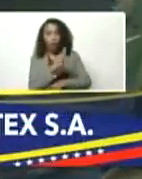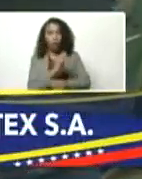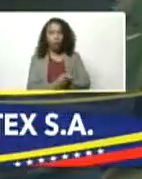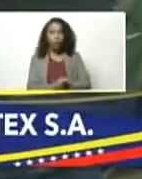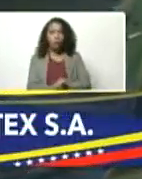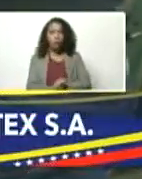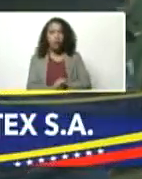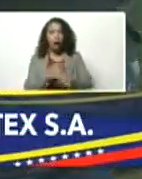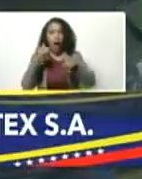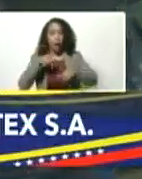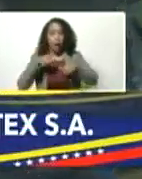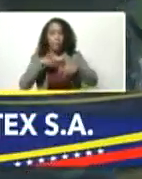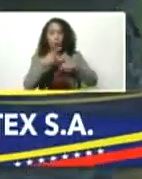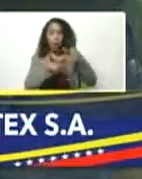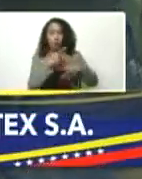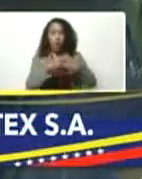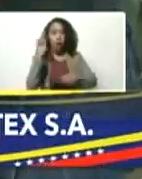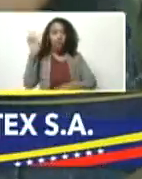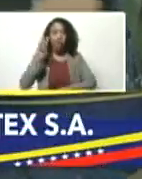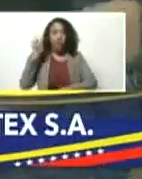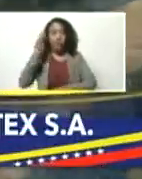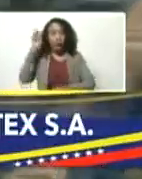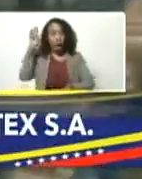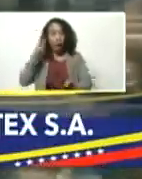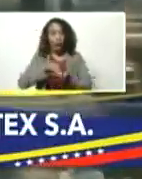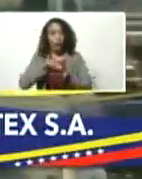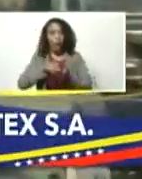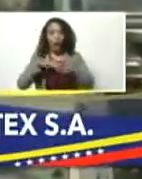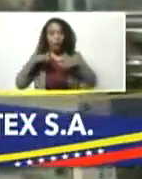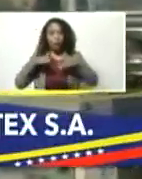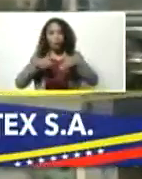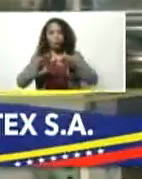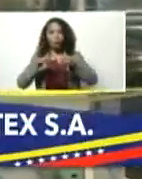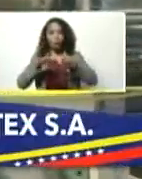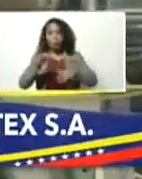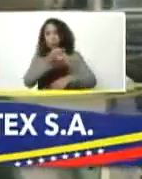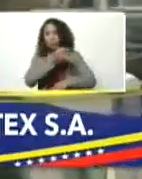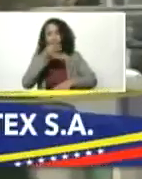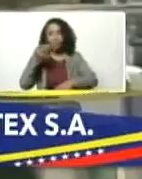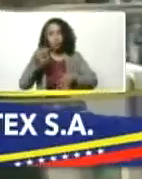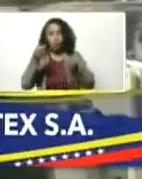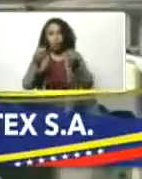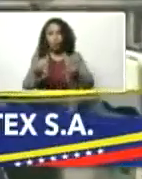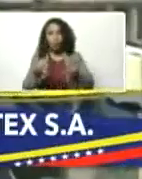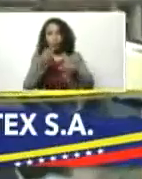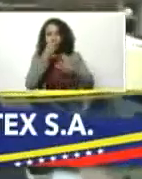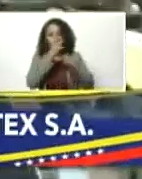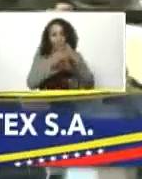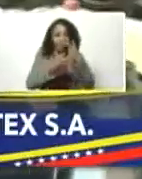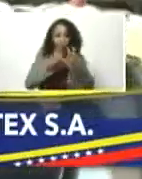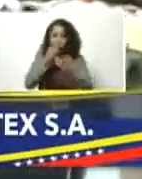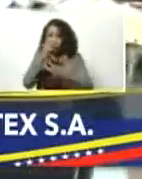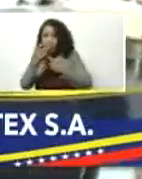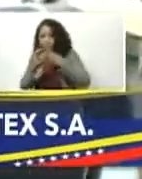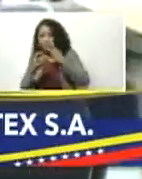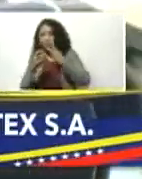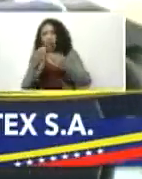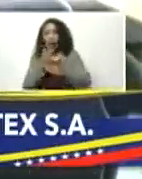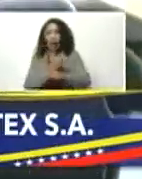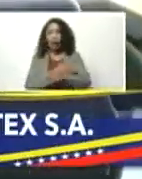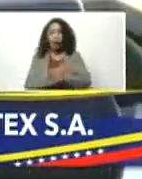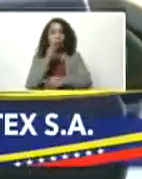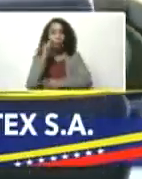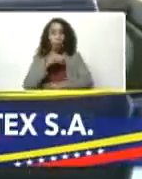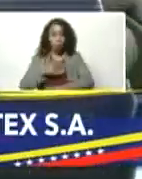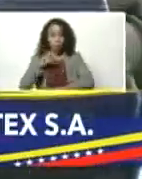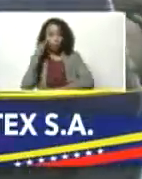señor presidente, aquí en los Valles de Aragua, una tela de óptima calidad. Y en el recorrido que hicimos antes del pase, pudimos